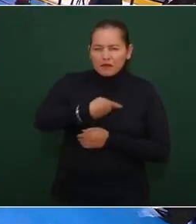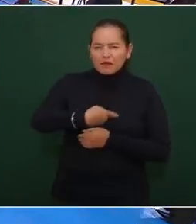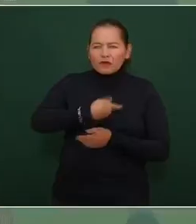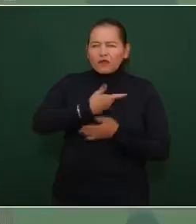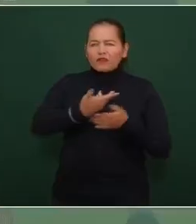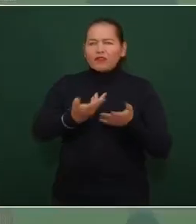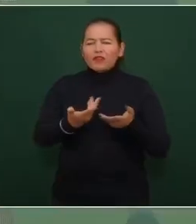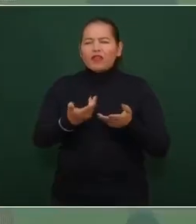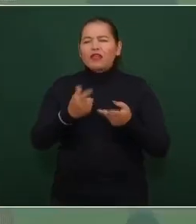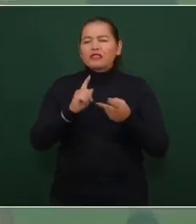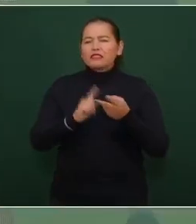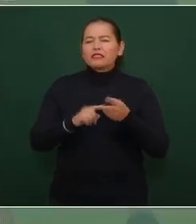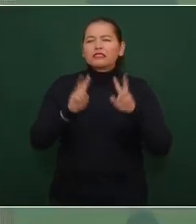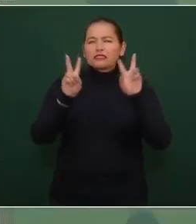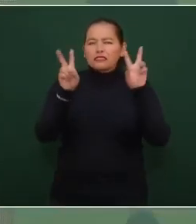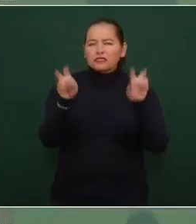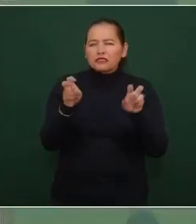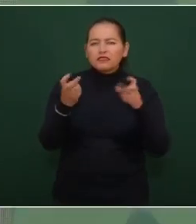el